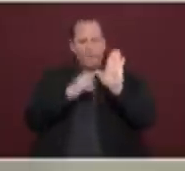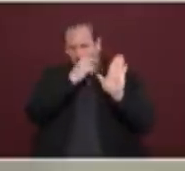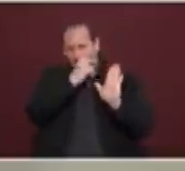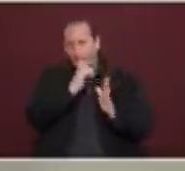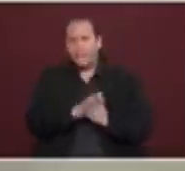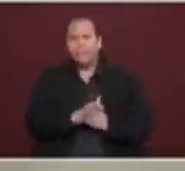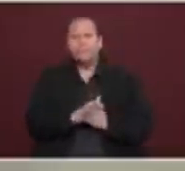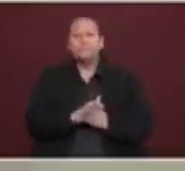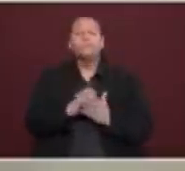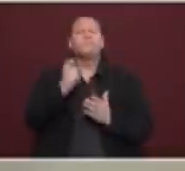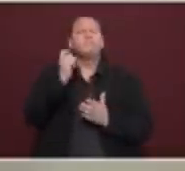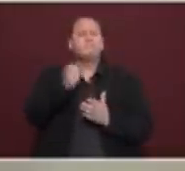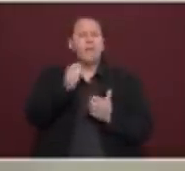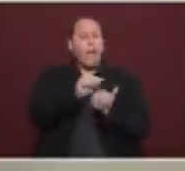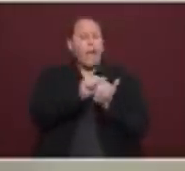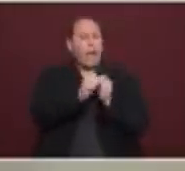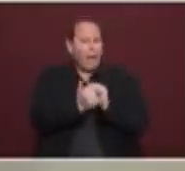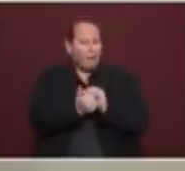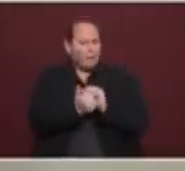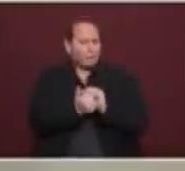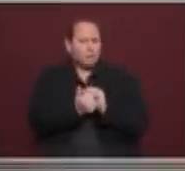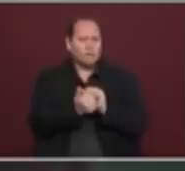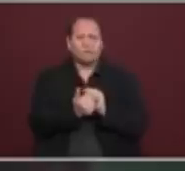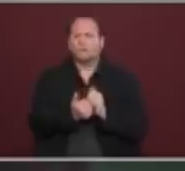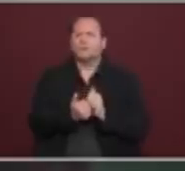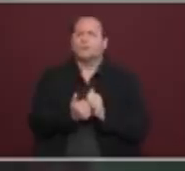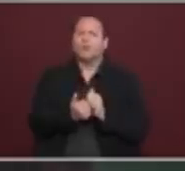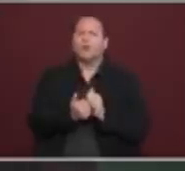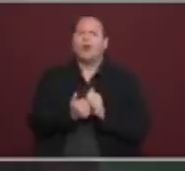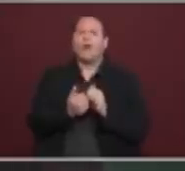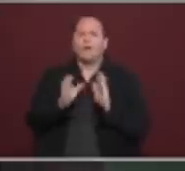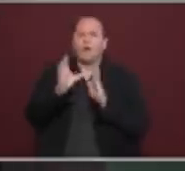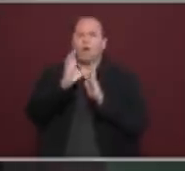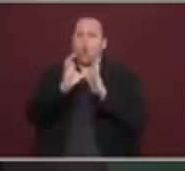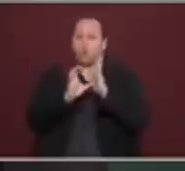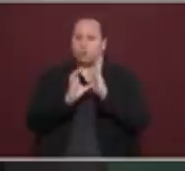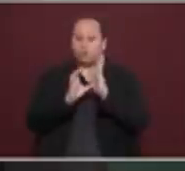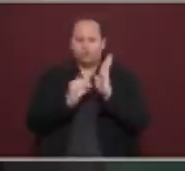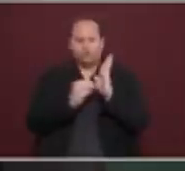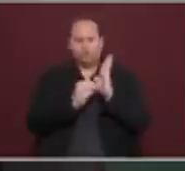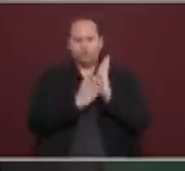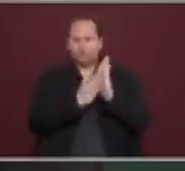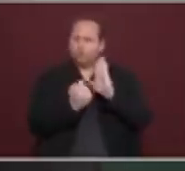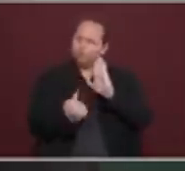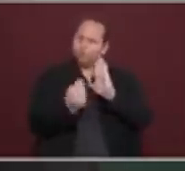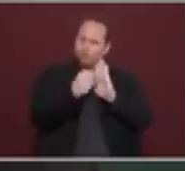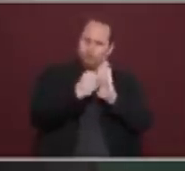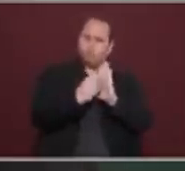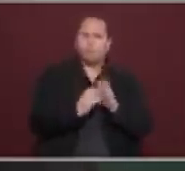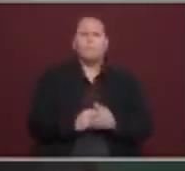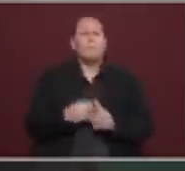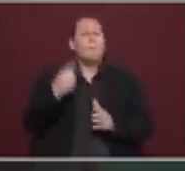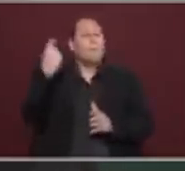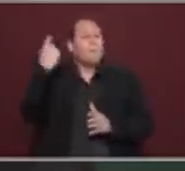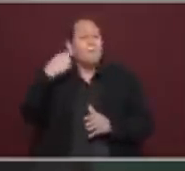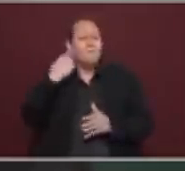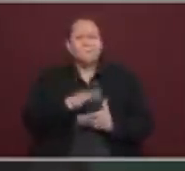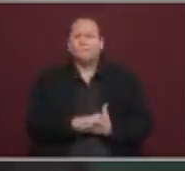la reforma a la constitución para la